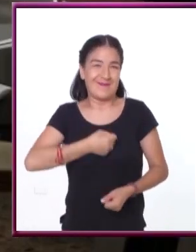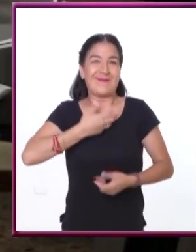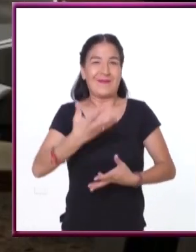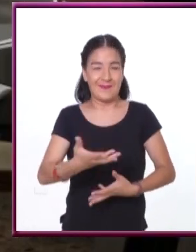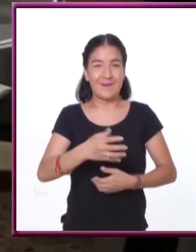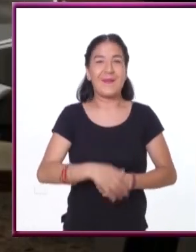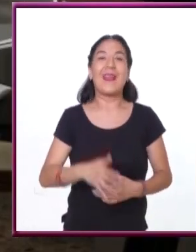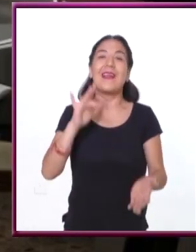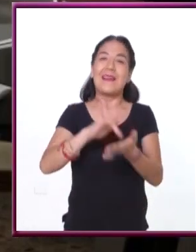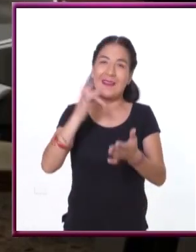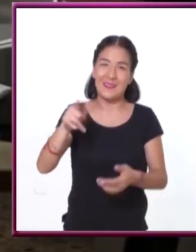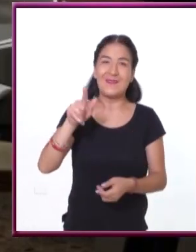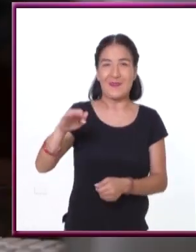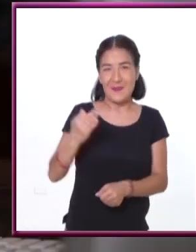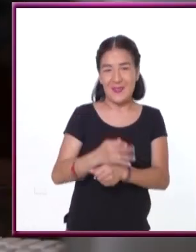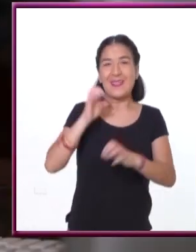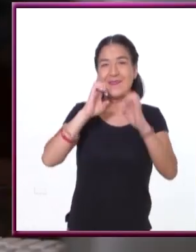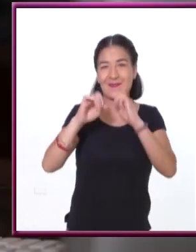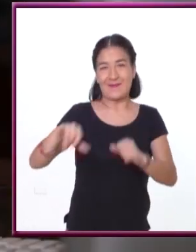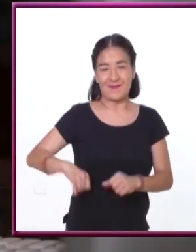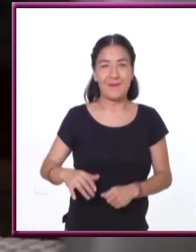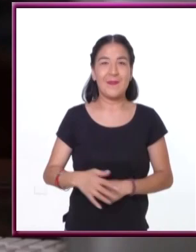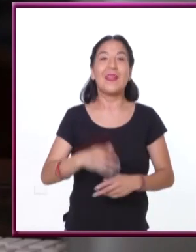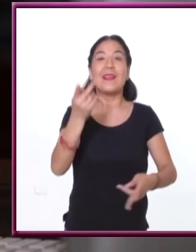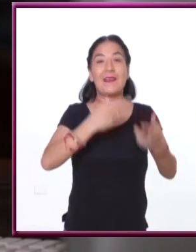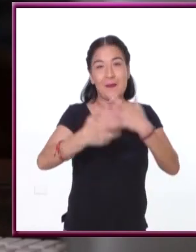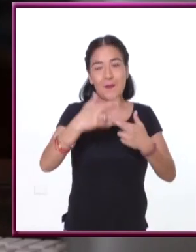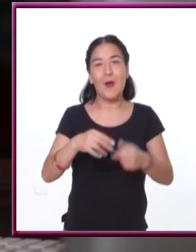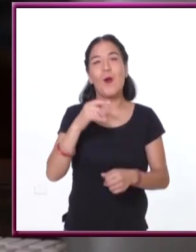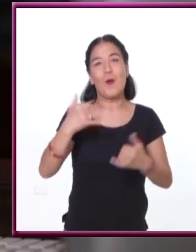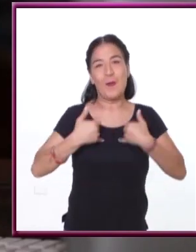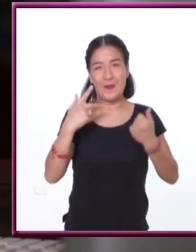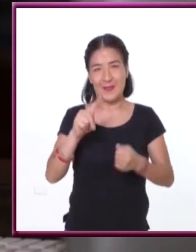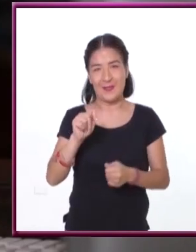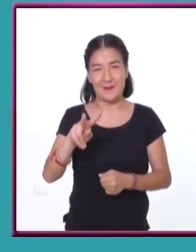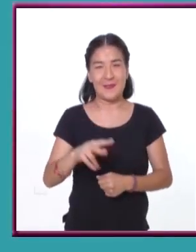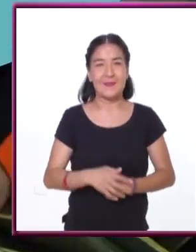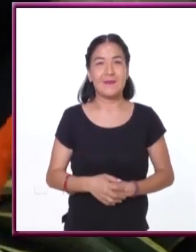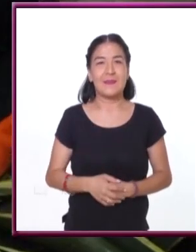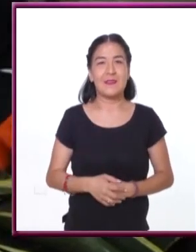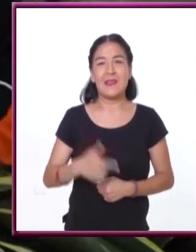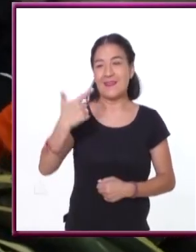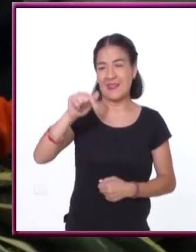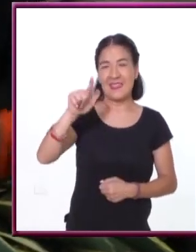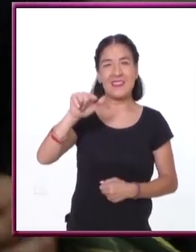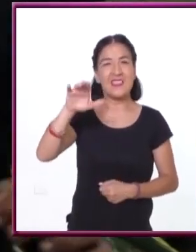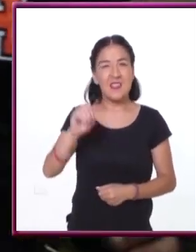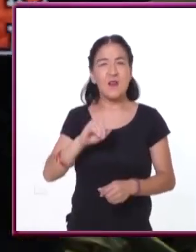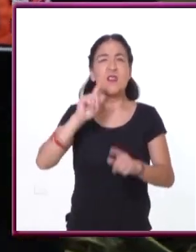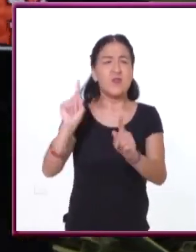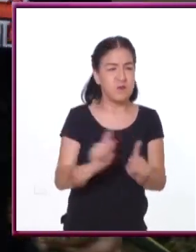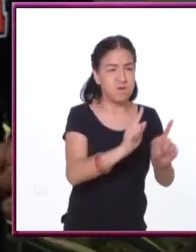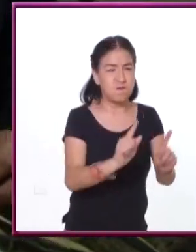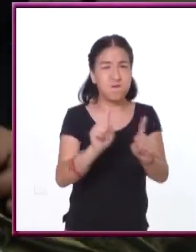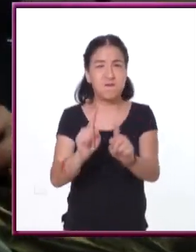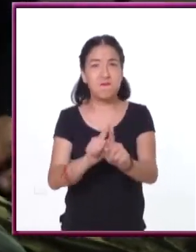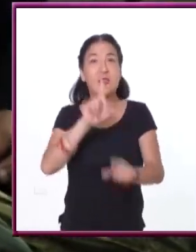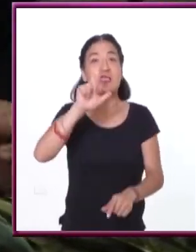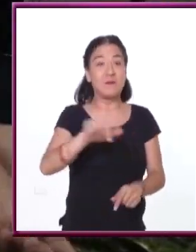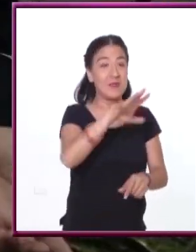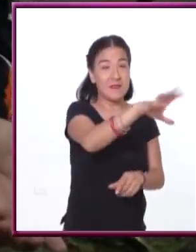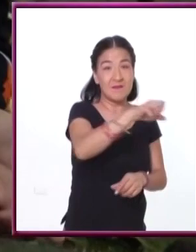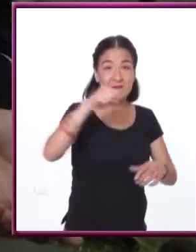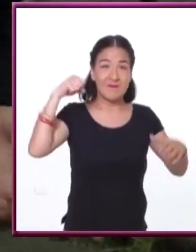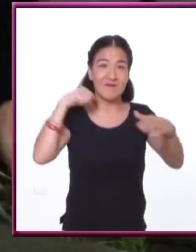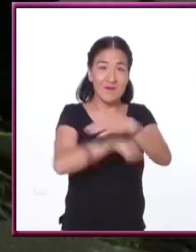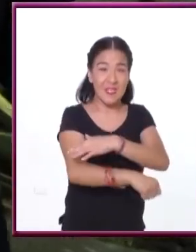gracias por esta entrevista tan interesante. Regresamos con esto que es Jóvenes en TV. Galileo fue perseguido, procesado y